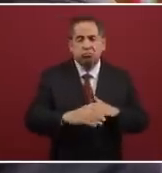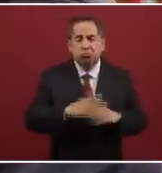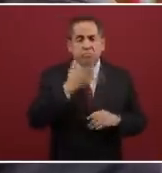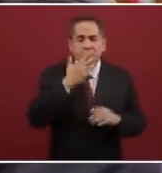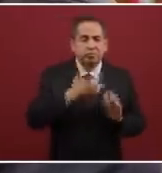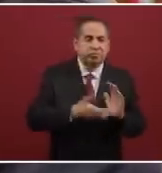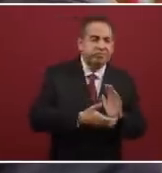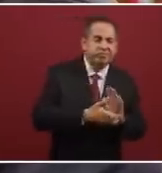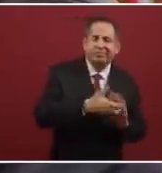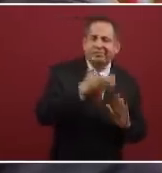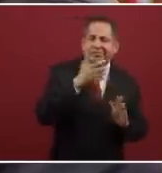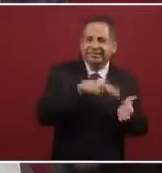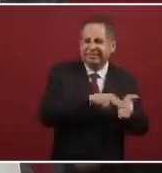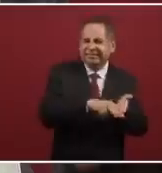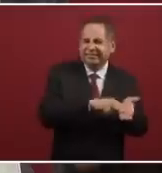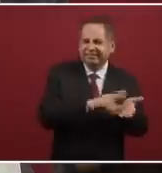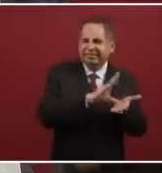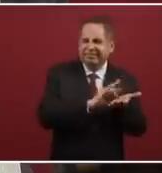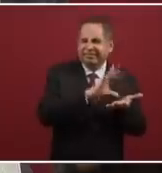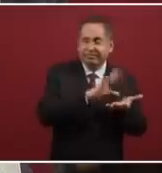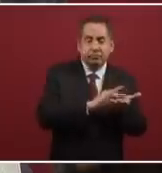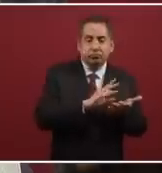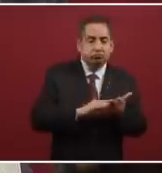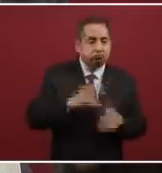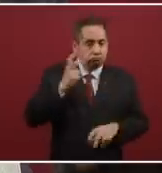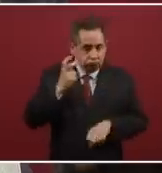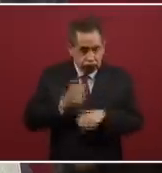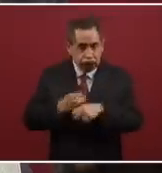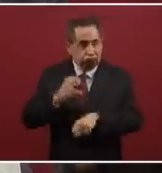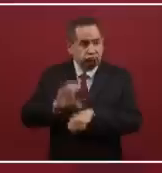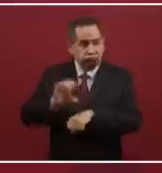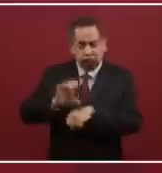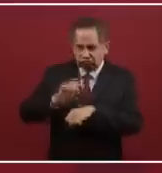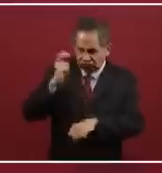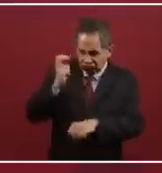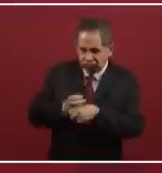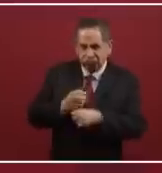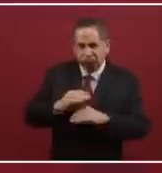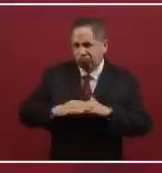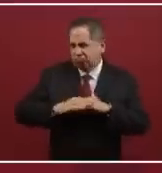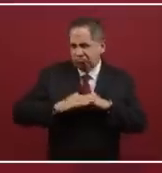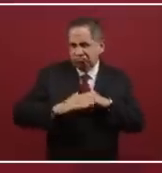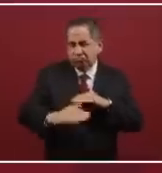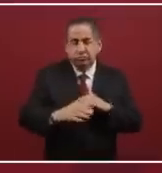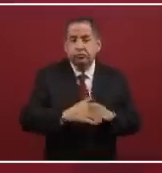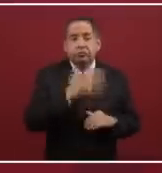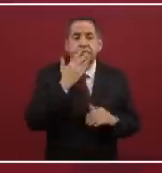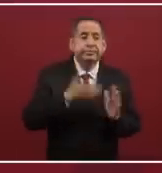asfáltica, sino de concreto, no con maquinaria,